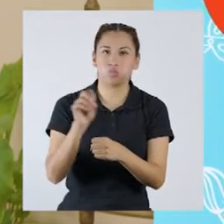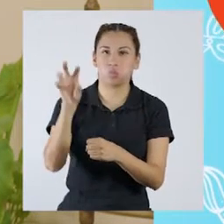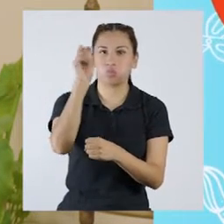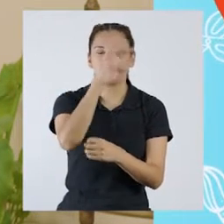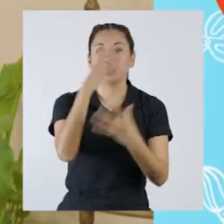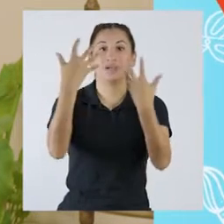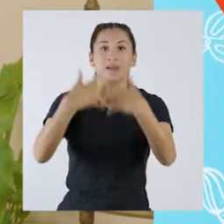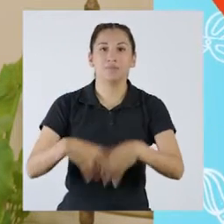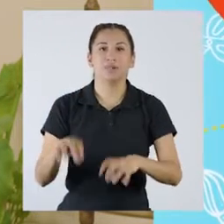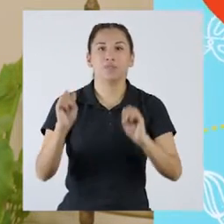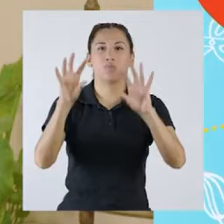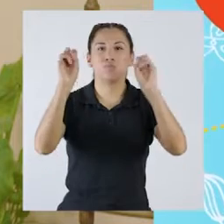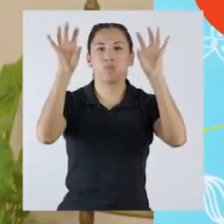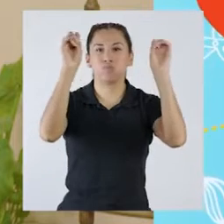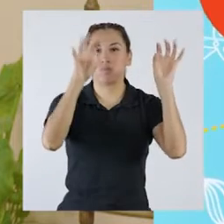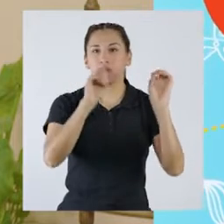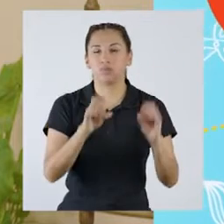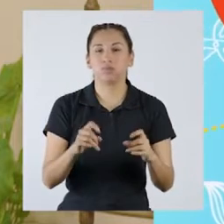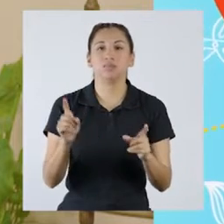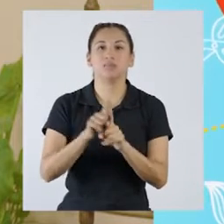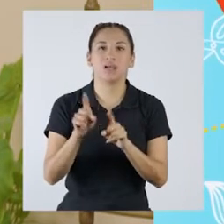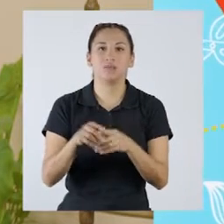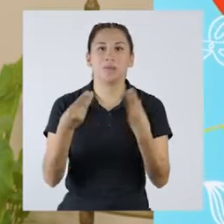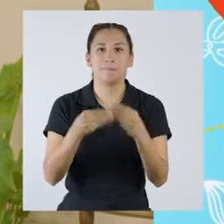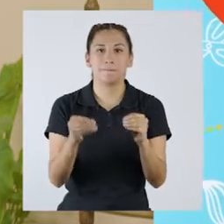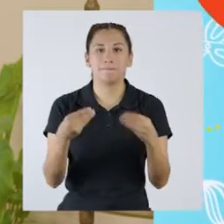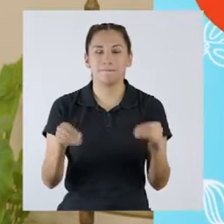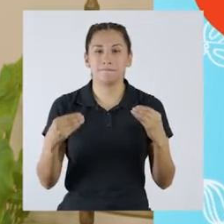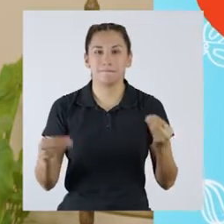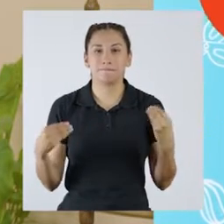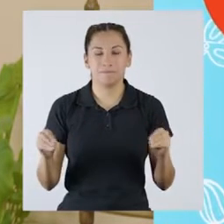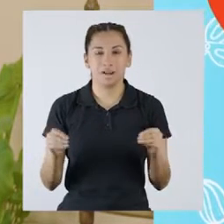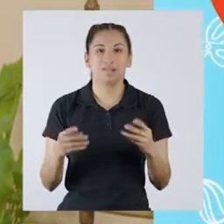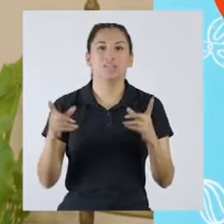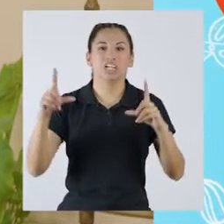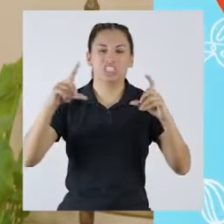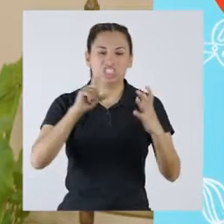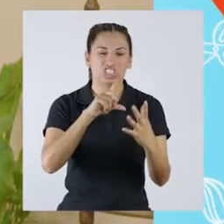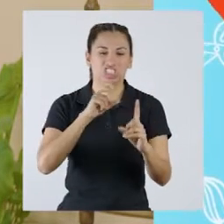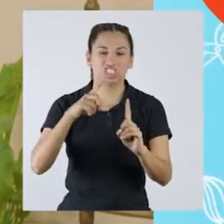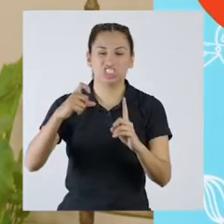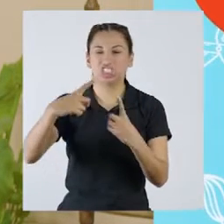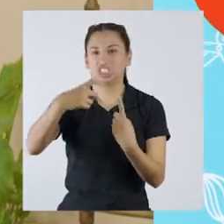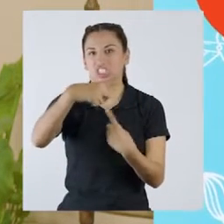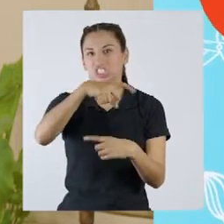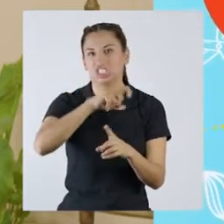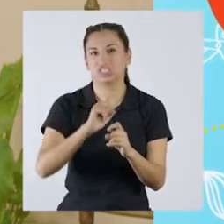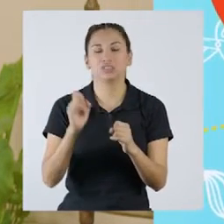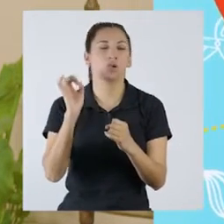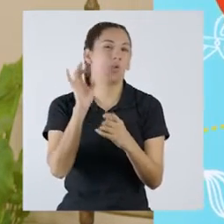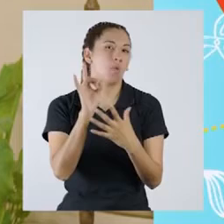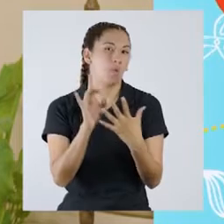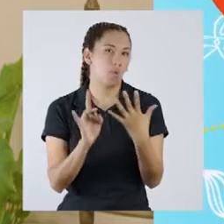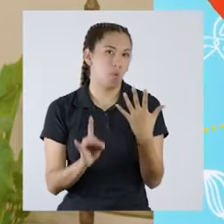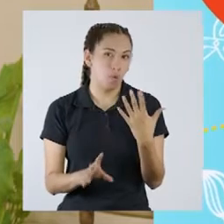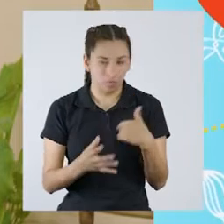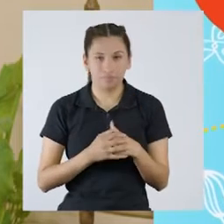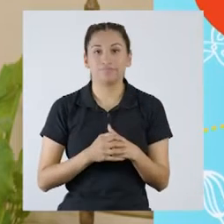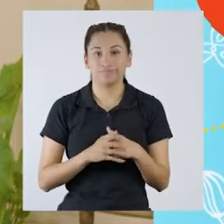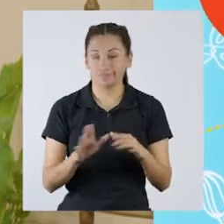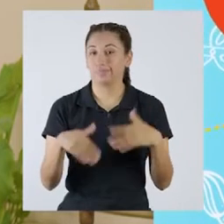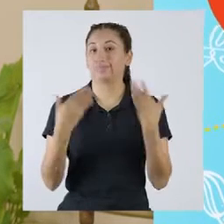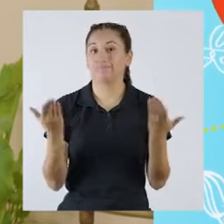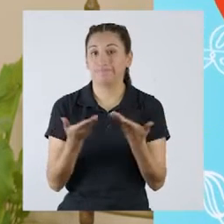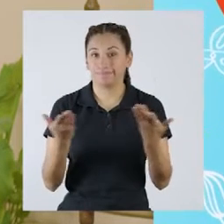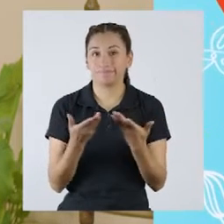sus derivados como el plástico, detergentes, fertilizantes, tela sintética, etc. Por